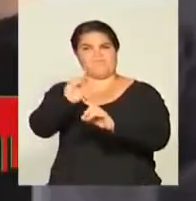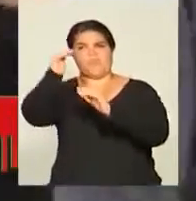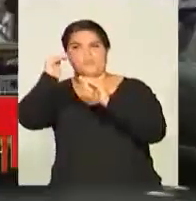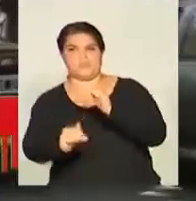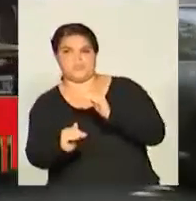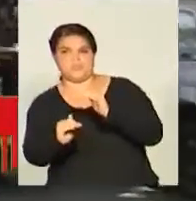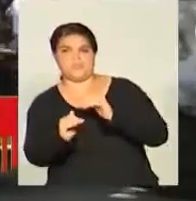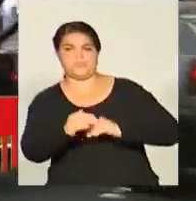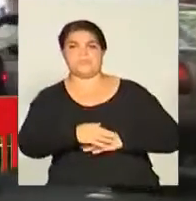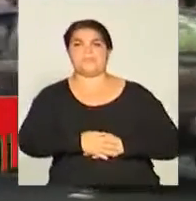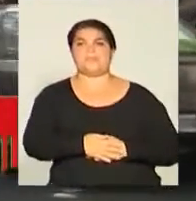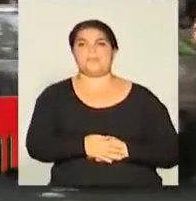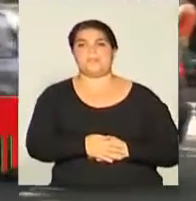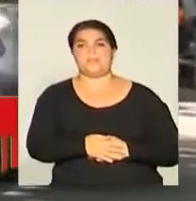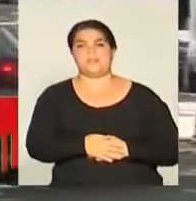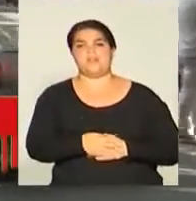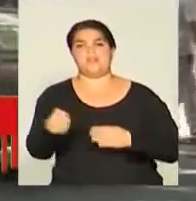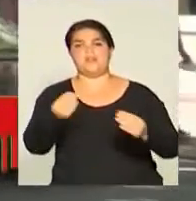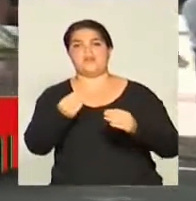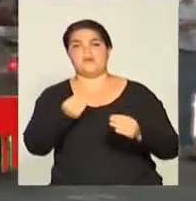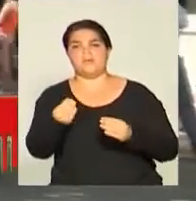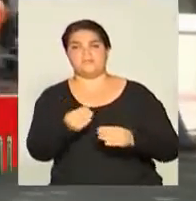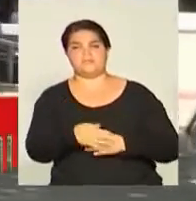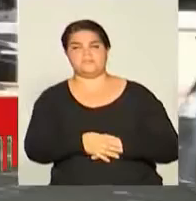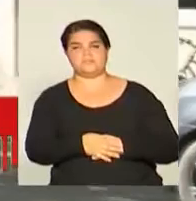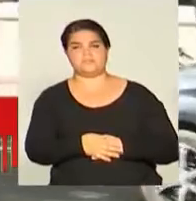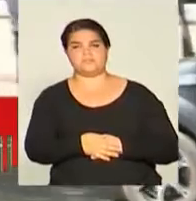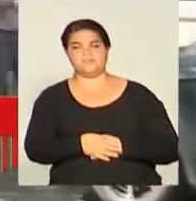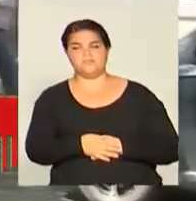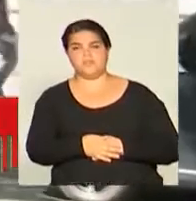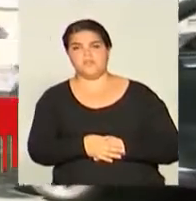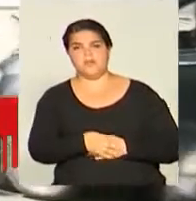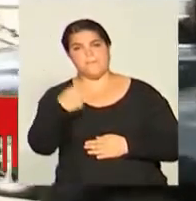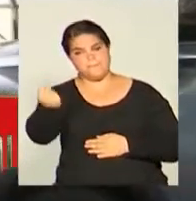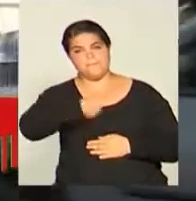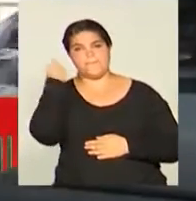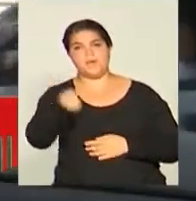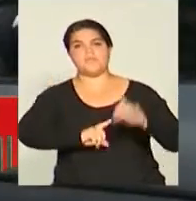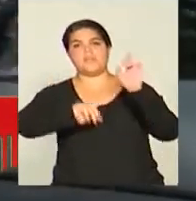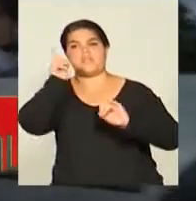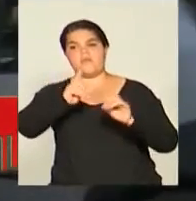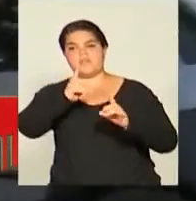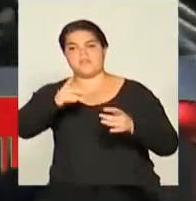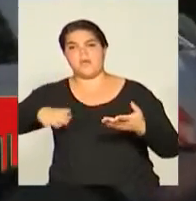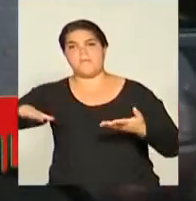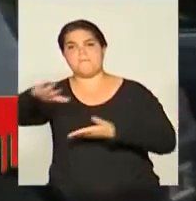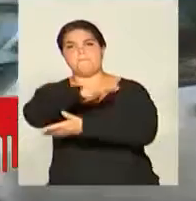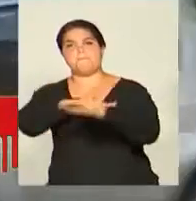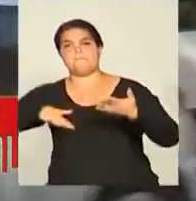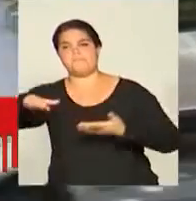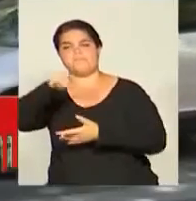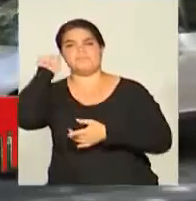populares. ¿Cuál es el punto principal donde puede tocar Macri sin molestar a las clases populares?